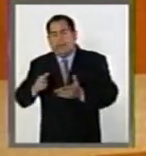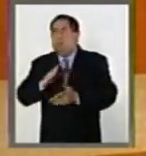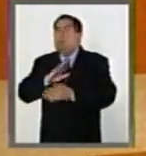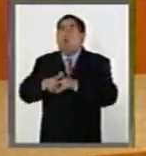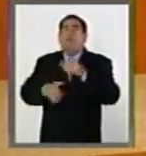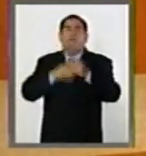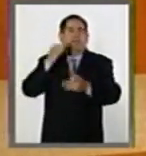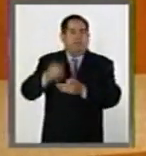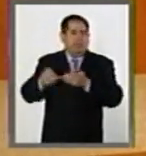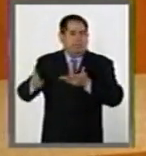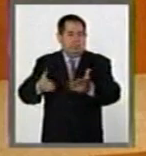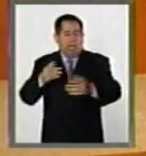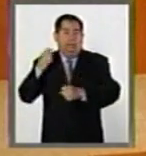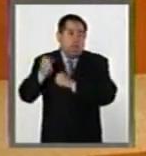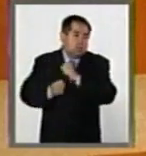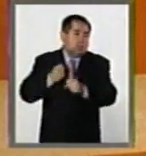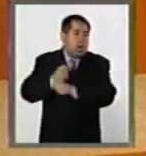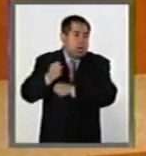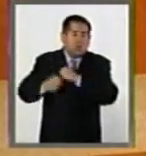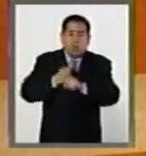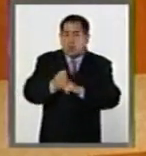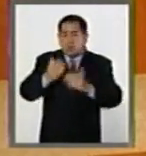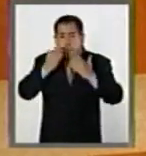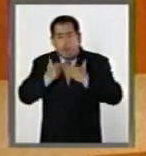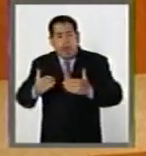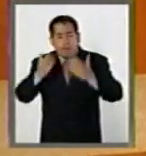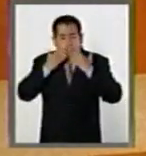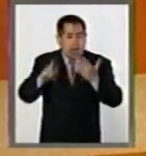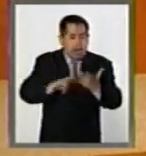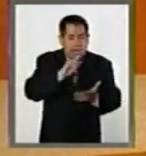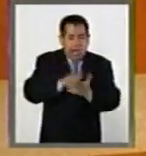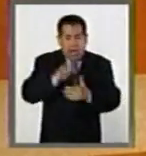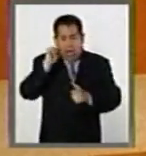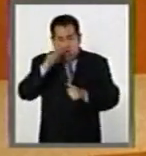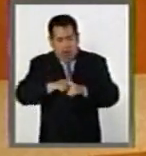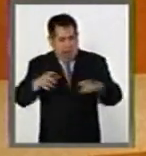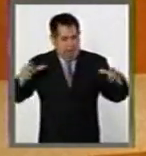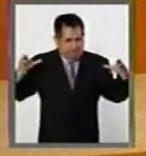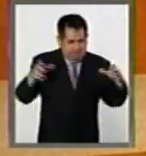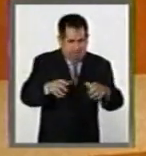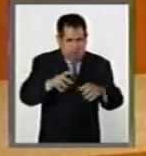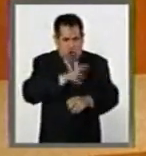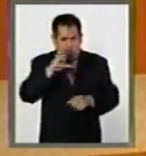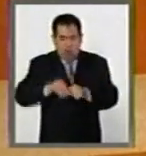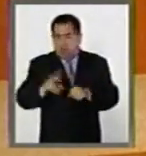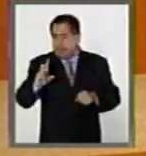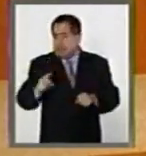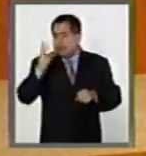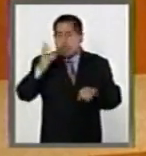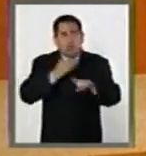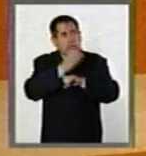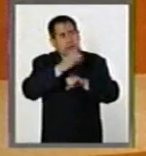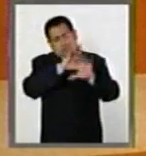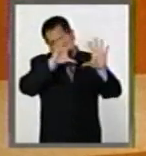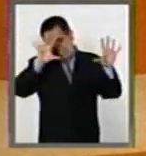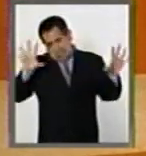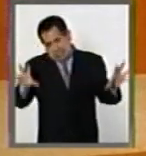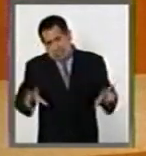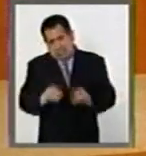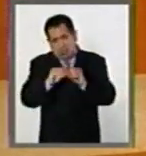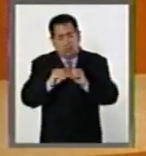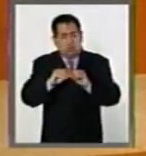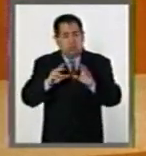hoy estamos finalmente presentando, después de años de ausencia, de una ley que integre a las 32, este mosaico que tenemos